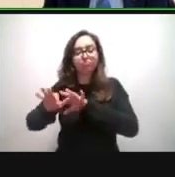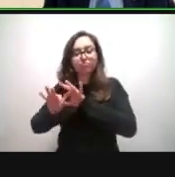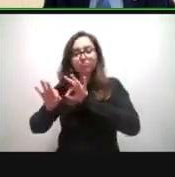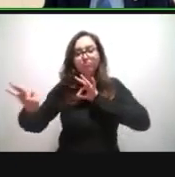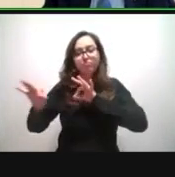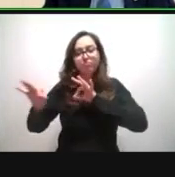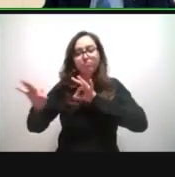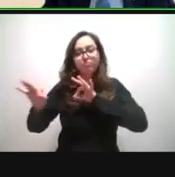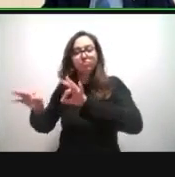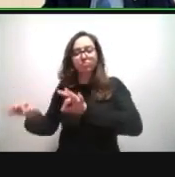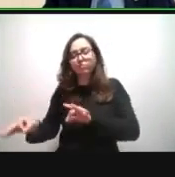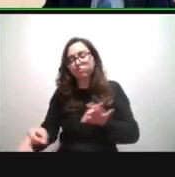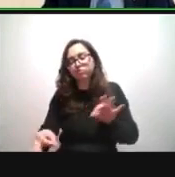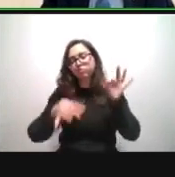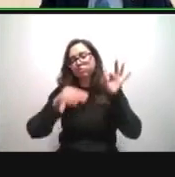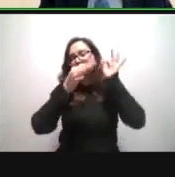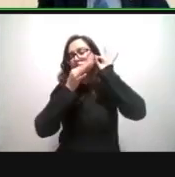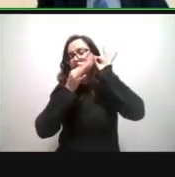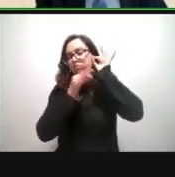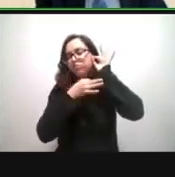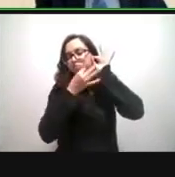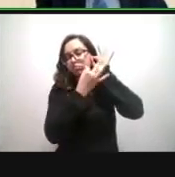reconstruimos en este caso la mejilla de la niña.